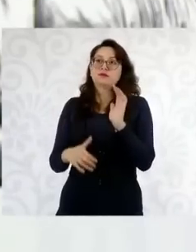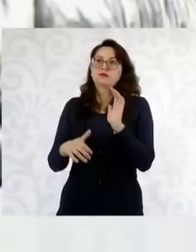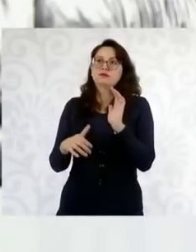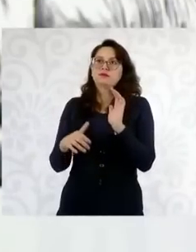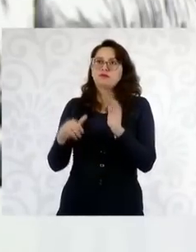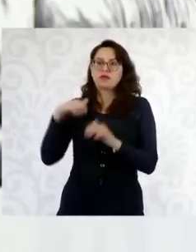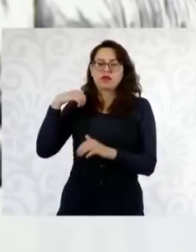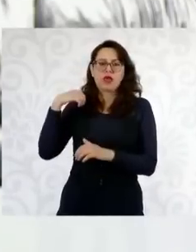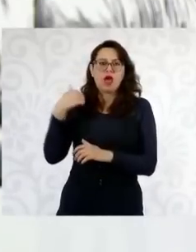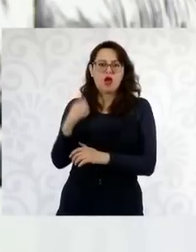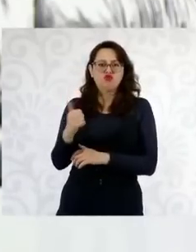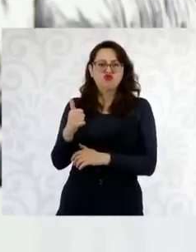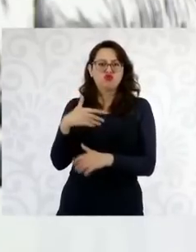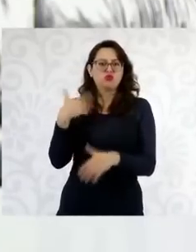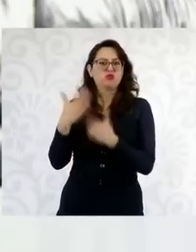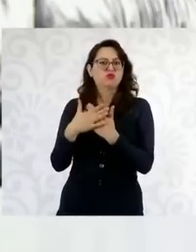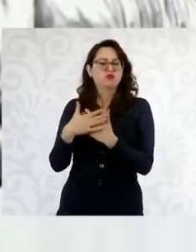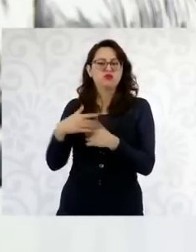agosto,